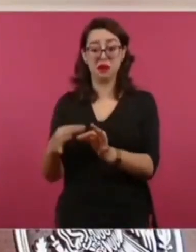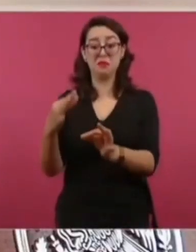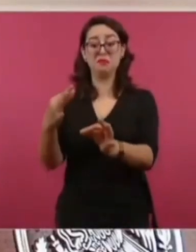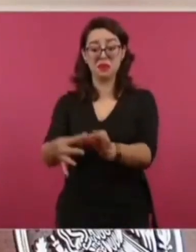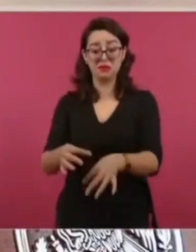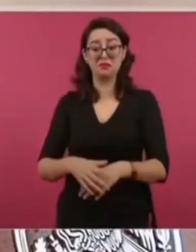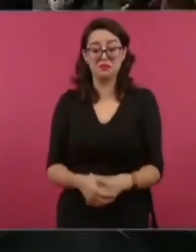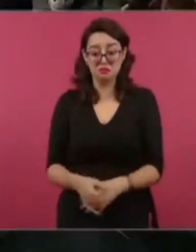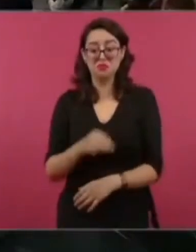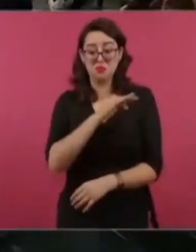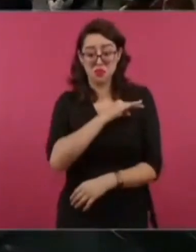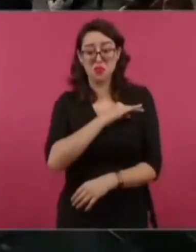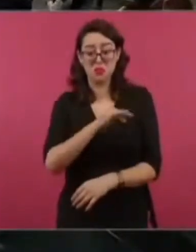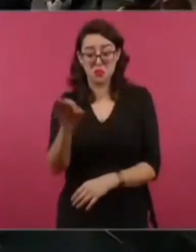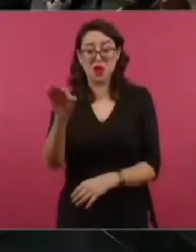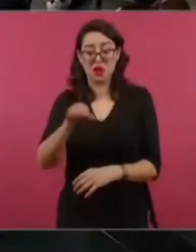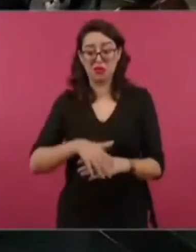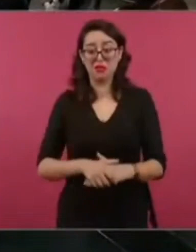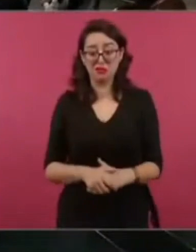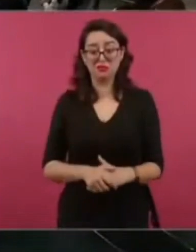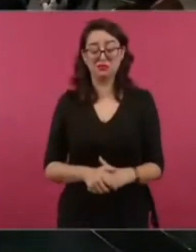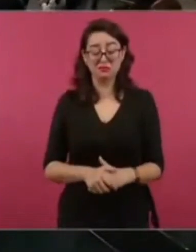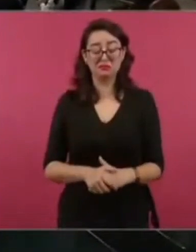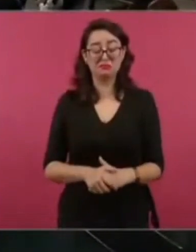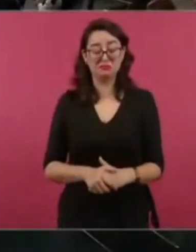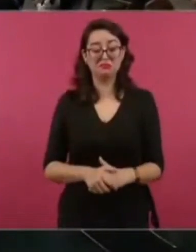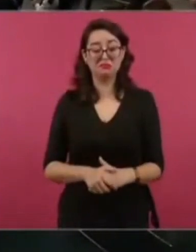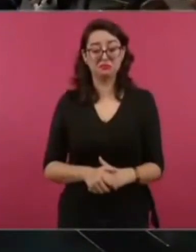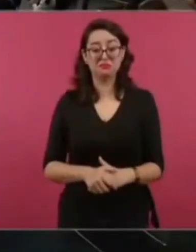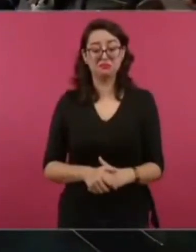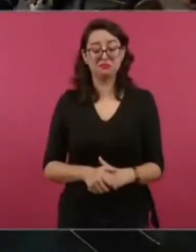decir que